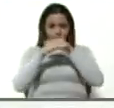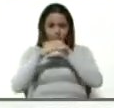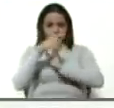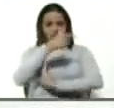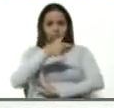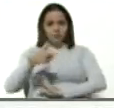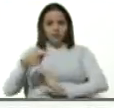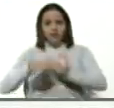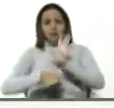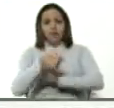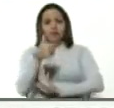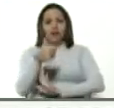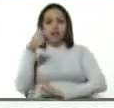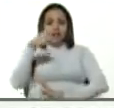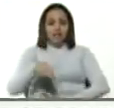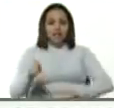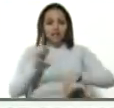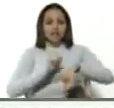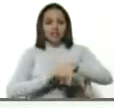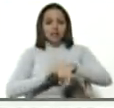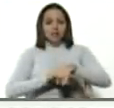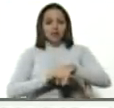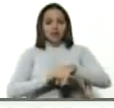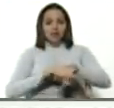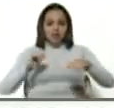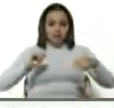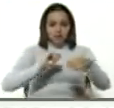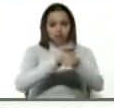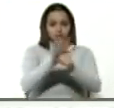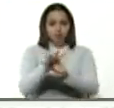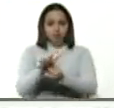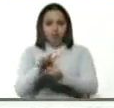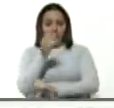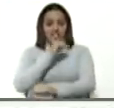más ahora en esta época de pandemia, repito,